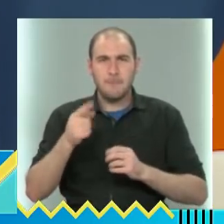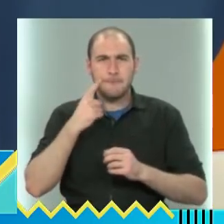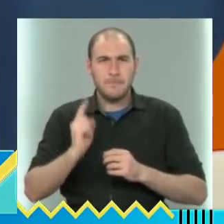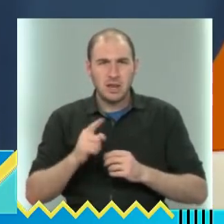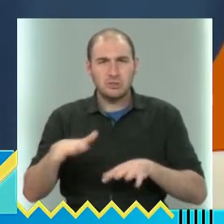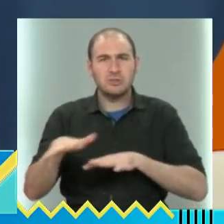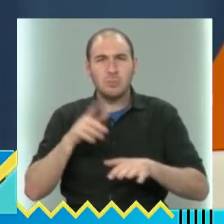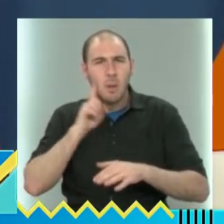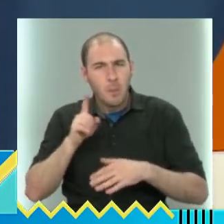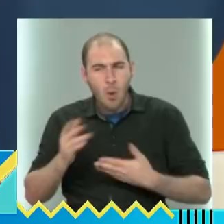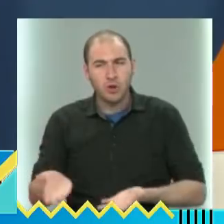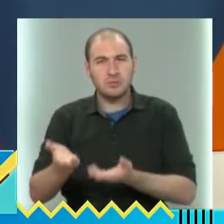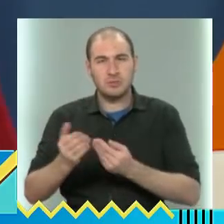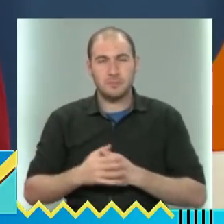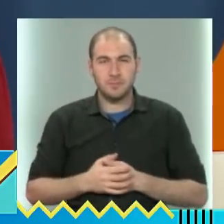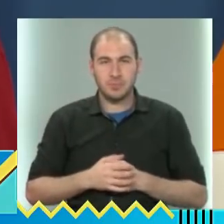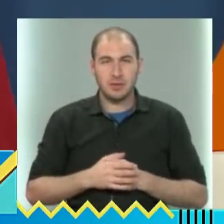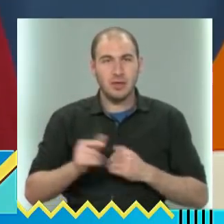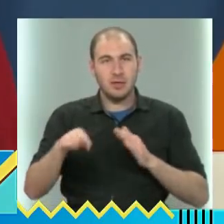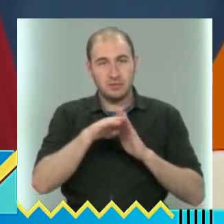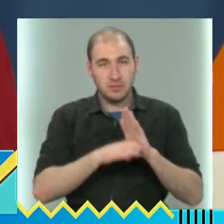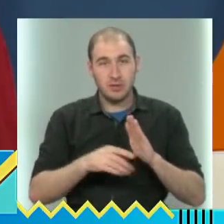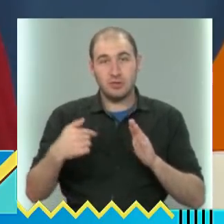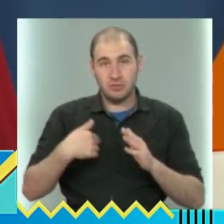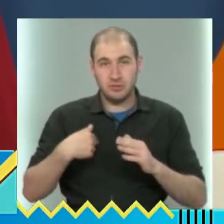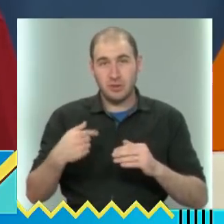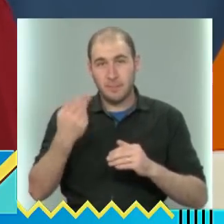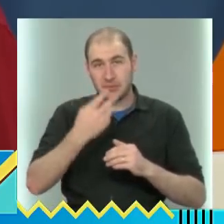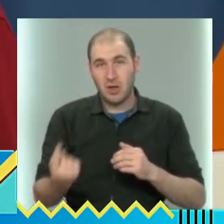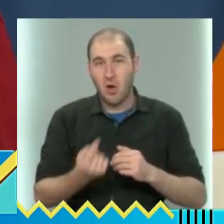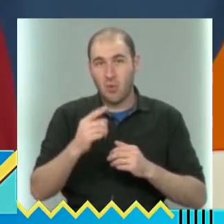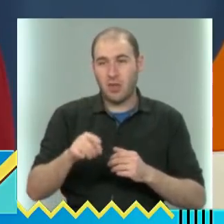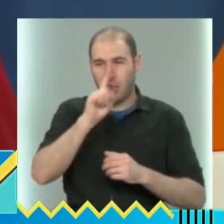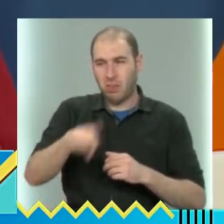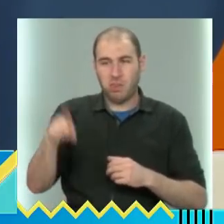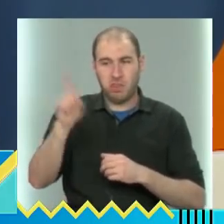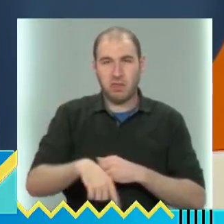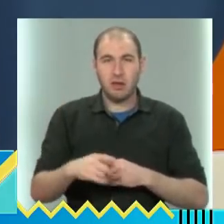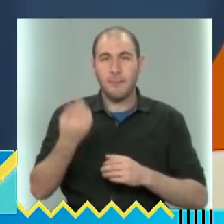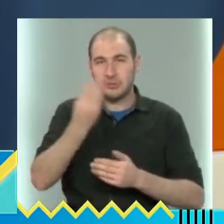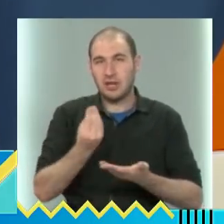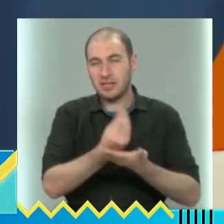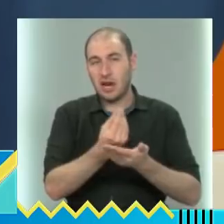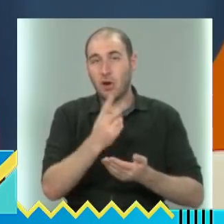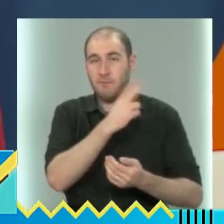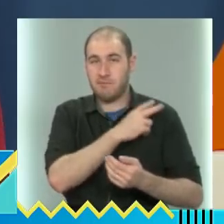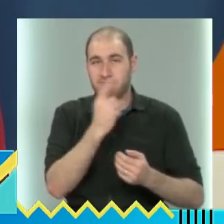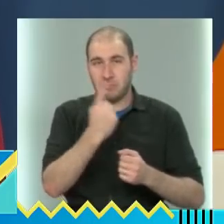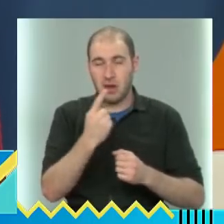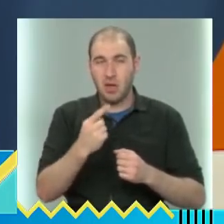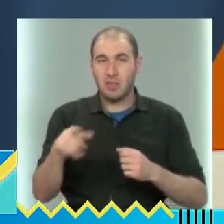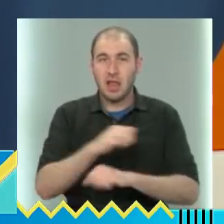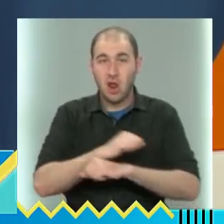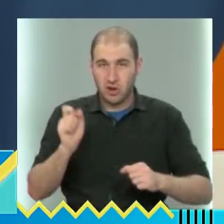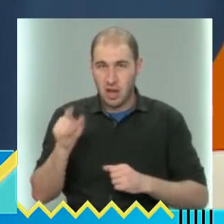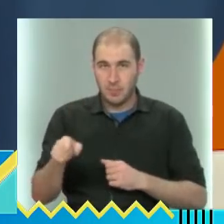de la sismicidad inducida. A ver, según eso, yo soy uno de los que he sido tachado en estos días por funcionarios de primera línea de hacer